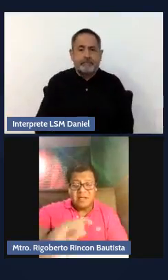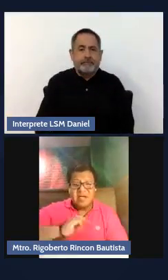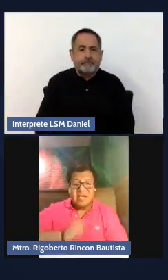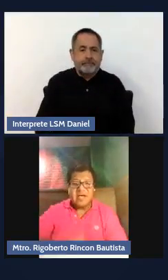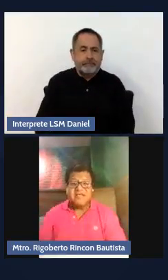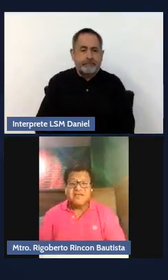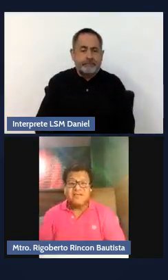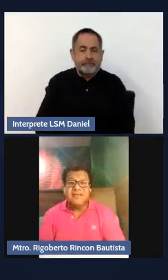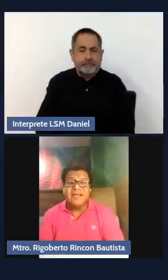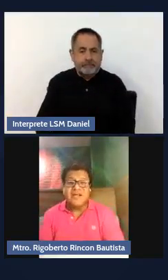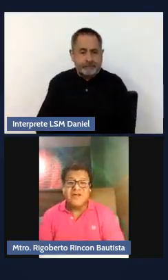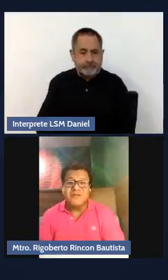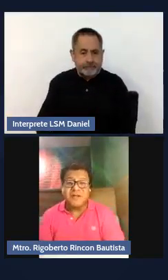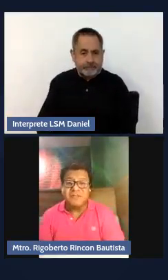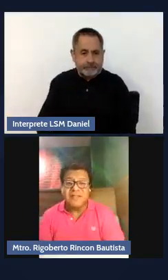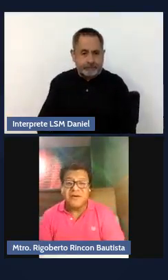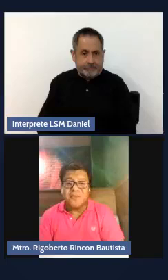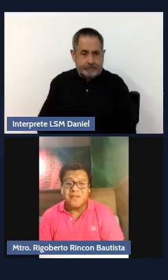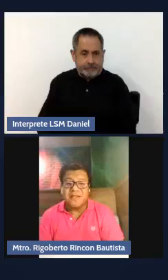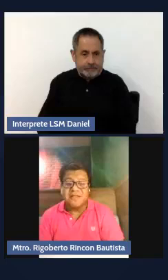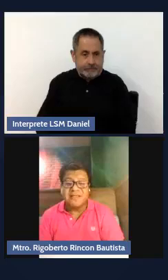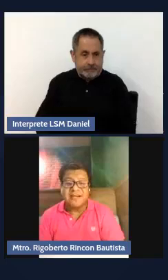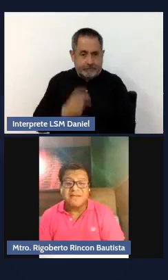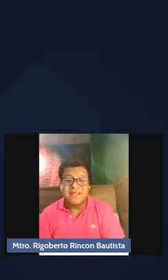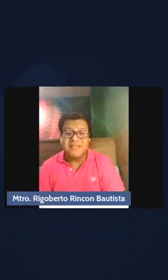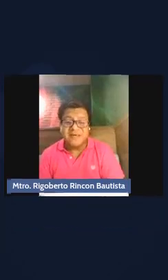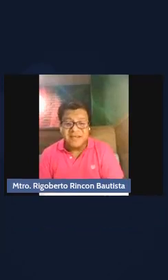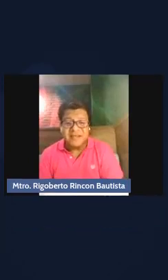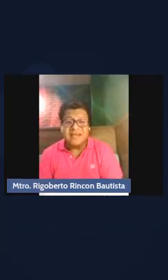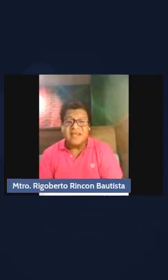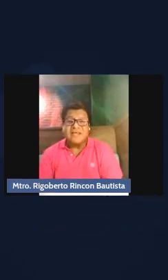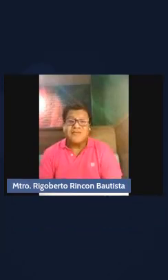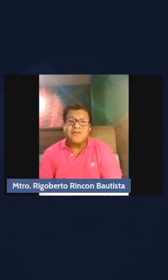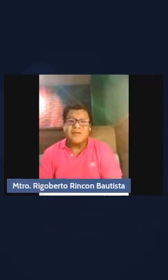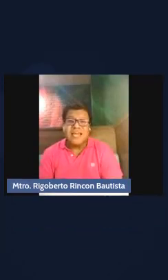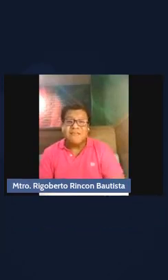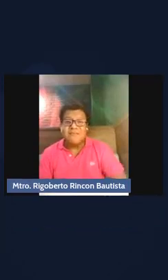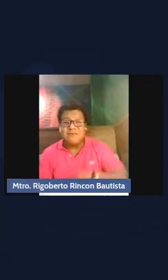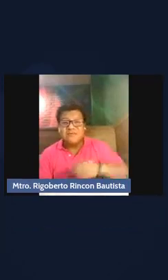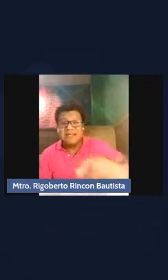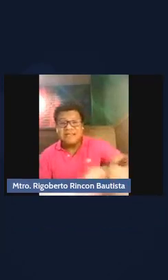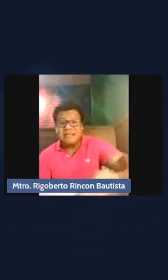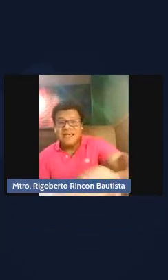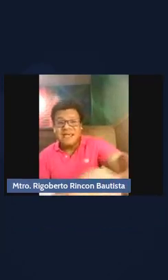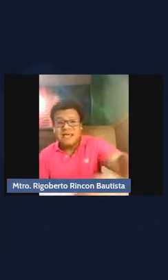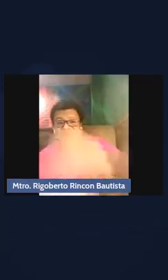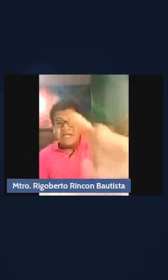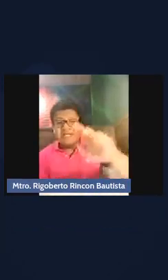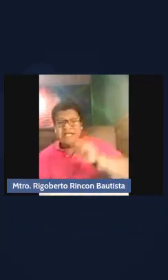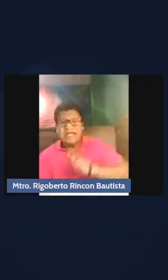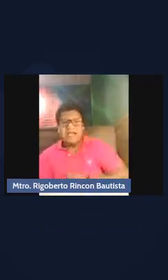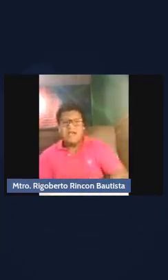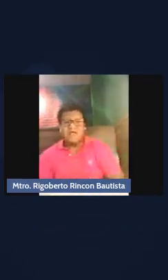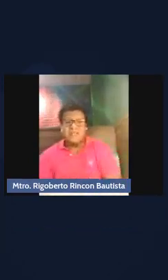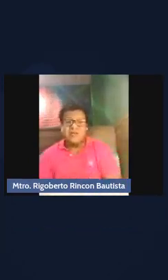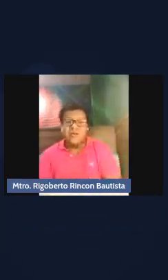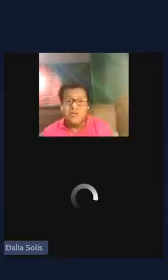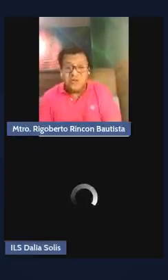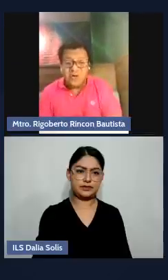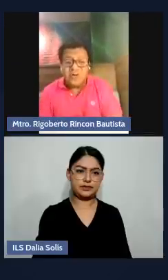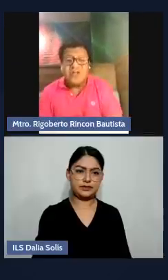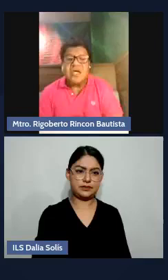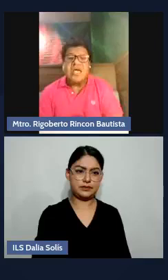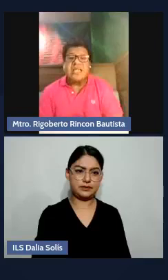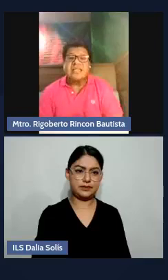Esto también nos permite completamente reflexionar sobre la importancia todos